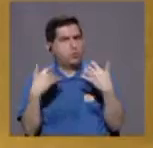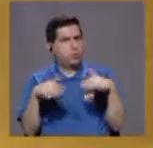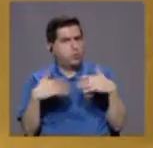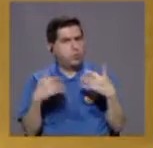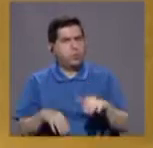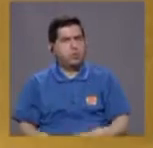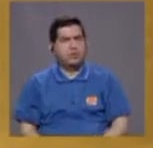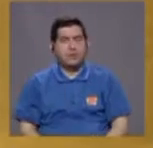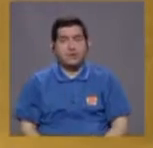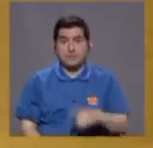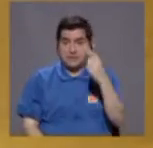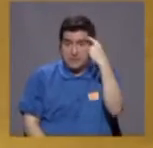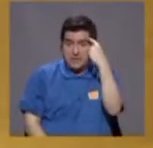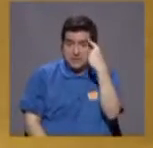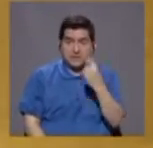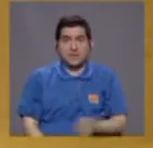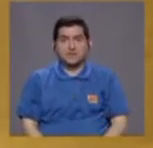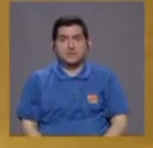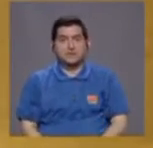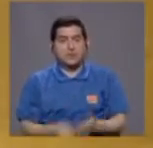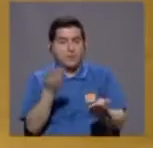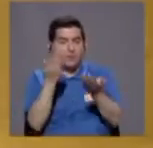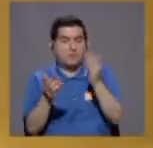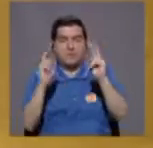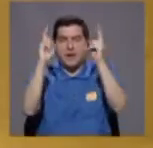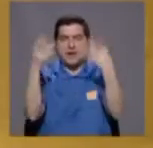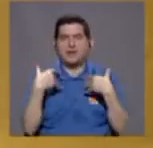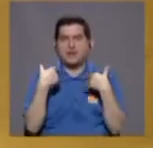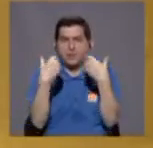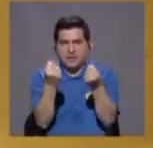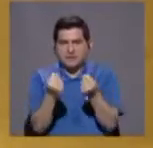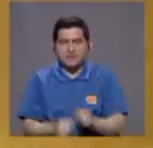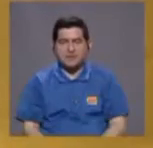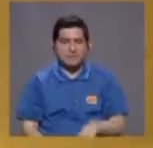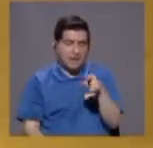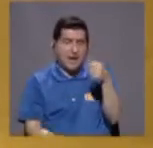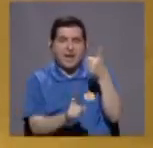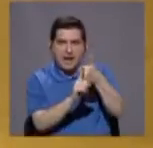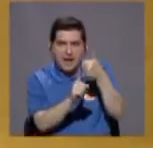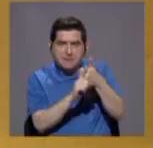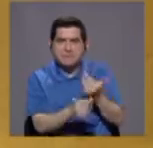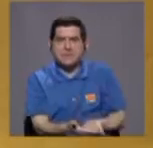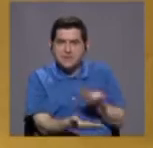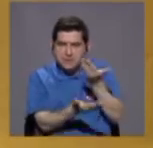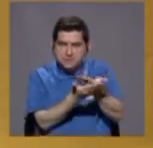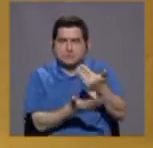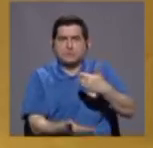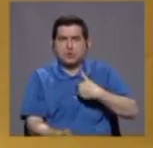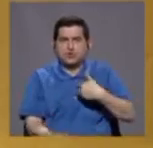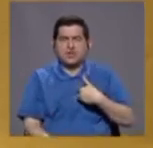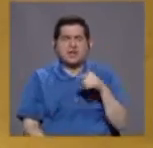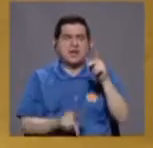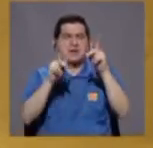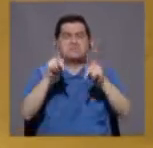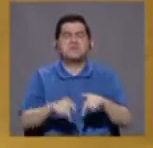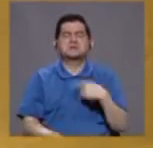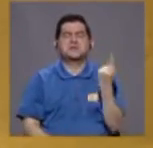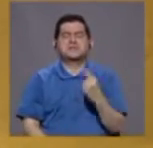respecto a el tema de la salud, donde básicamente él mismo plantea que lo que había era curanderos. Pero